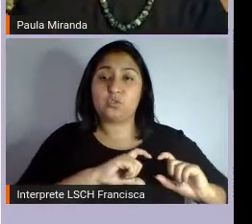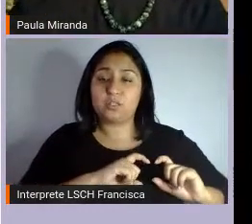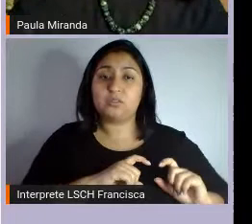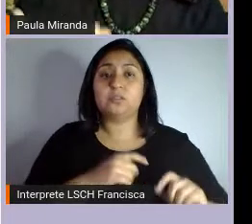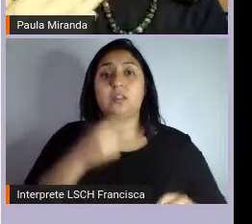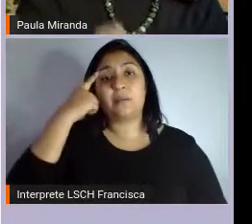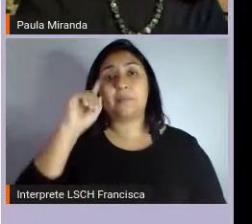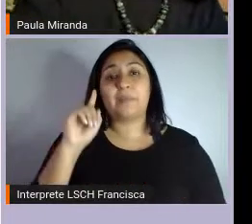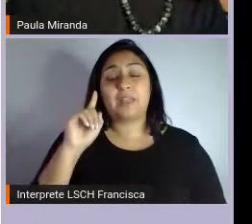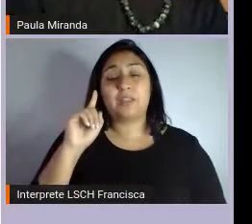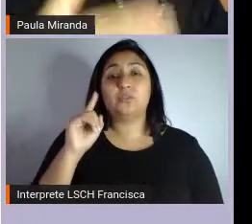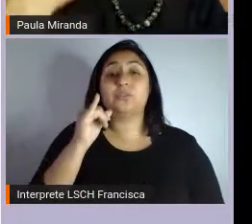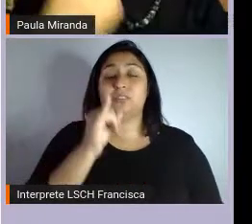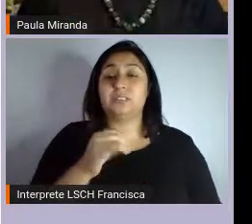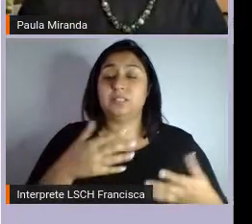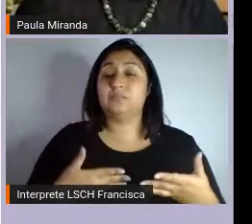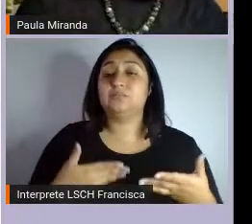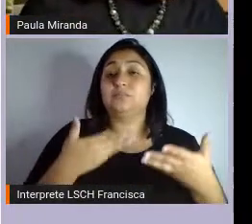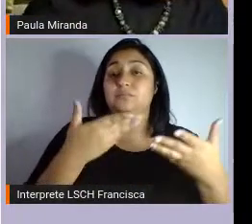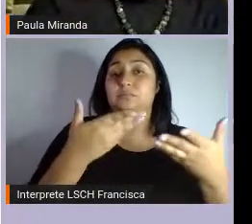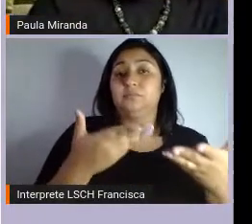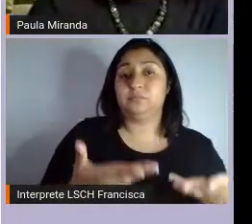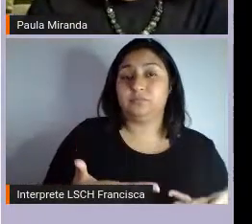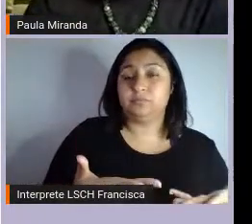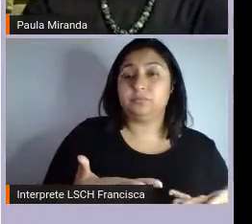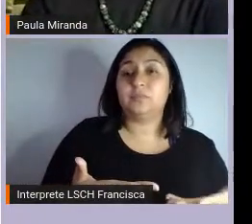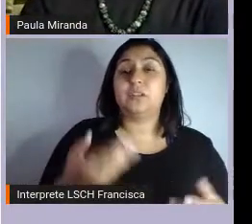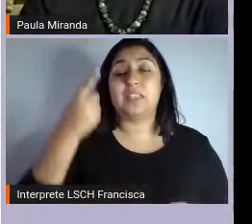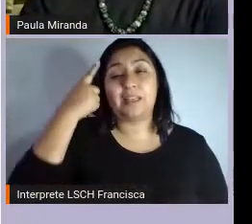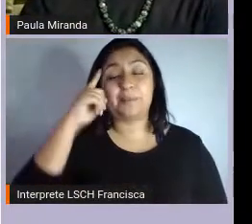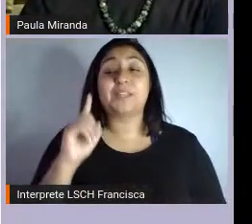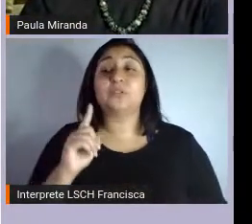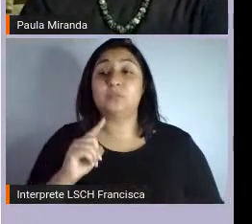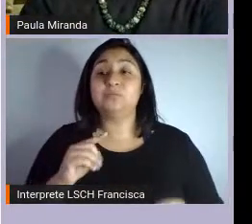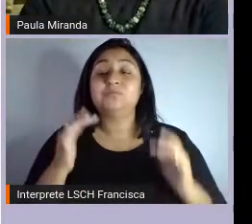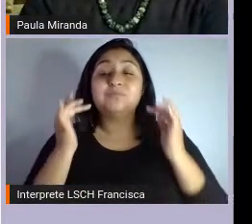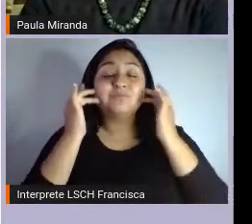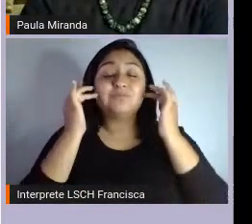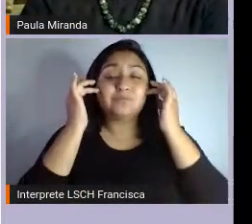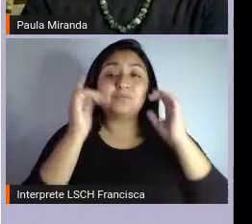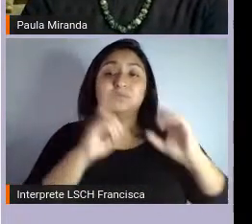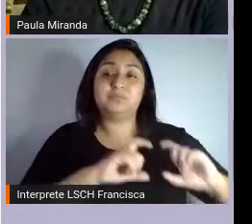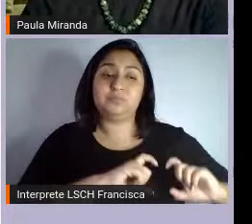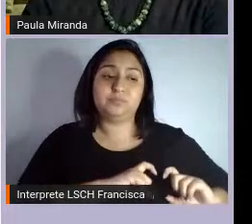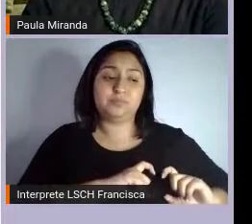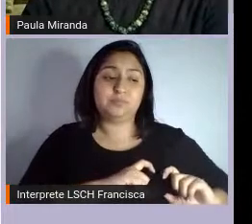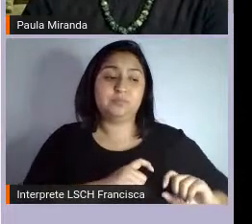totalmente. Entonces, un concierto pilino y eso alegra mi corazón. Bueno, habría que decir